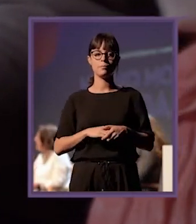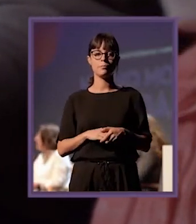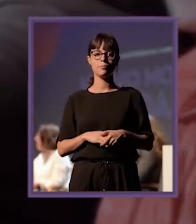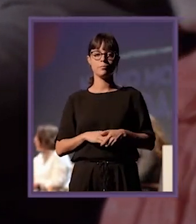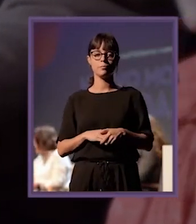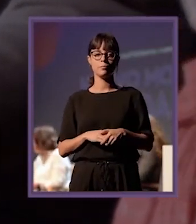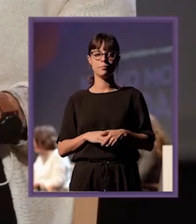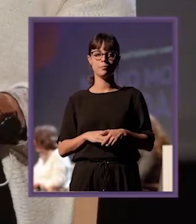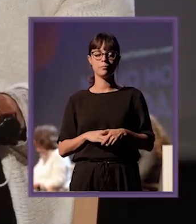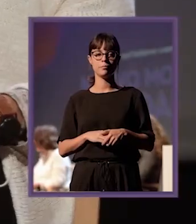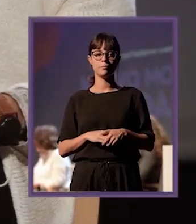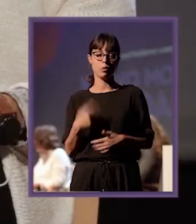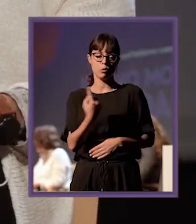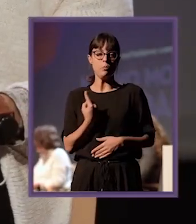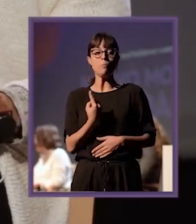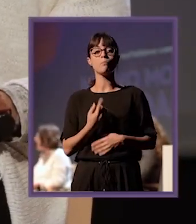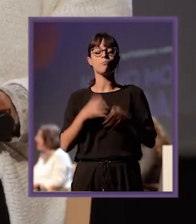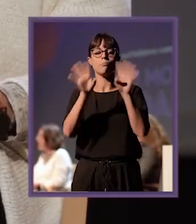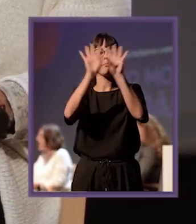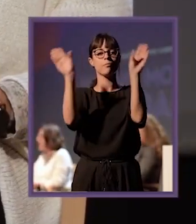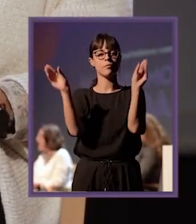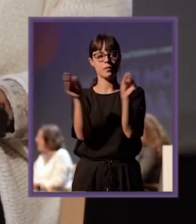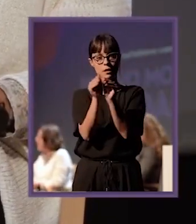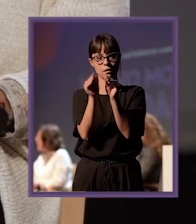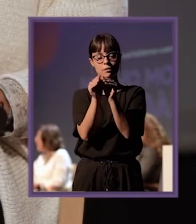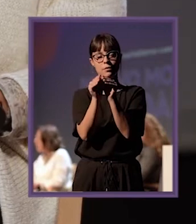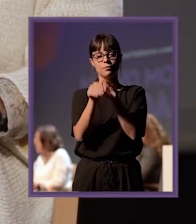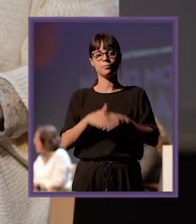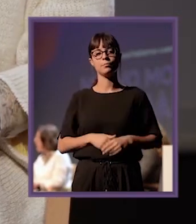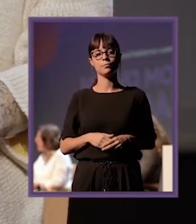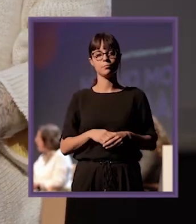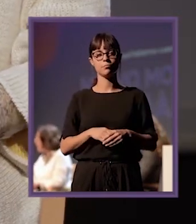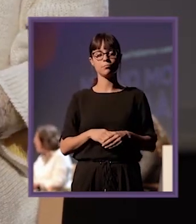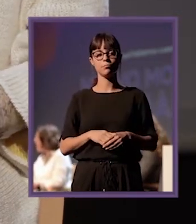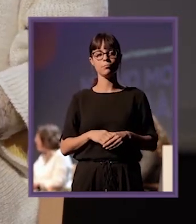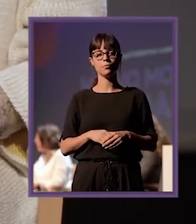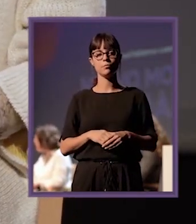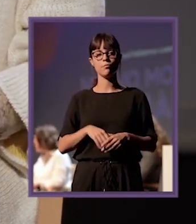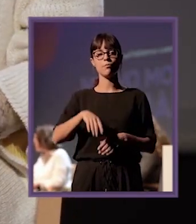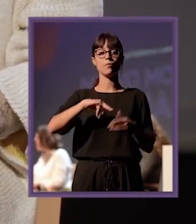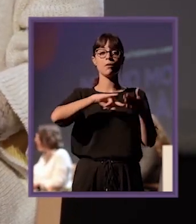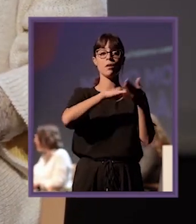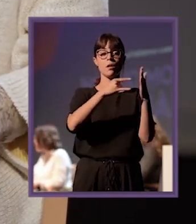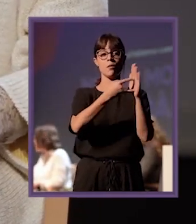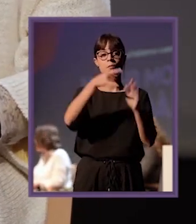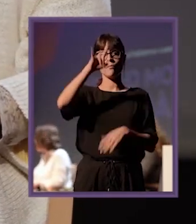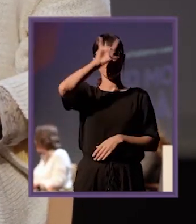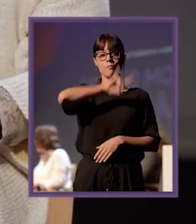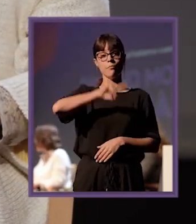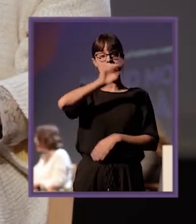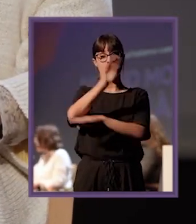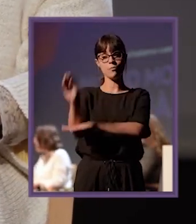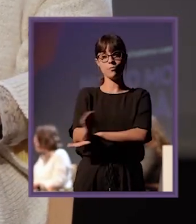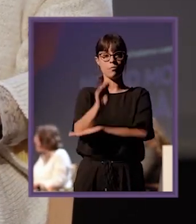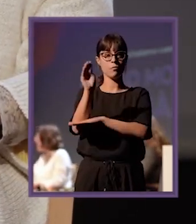Concluyo con lo que hemos intentado transmitir hasta ahora. Canarias Te Cuida no es una solución para personas